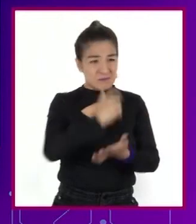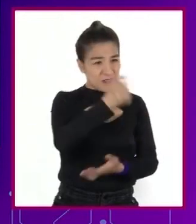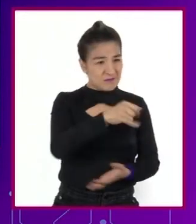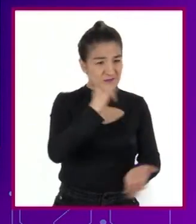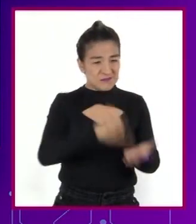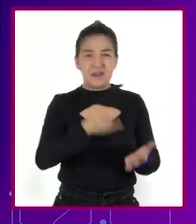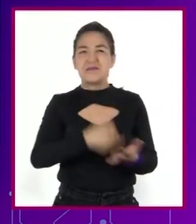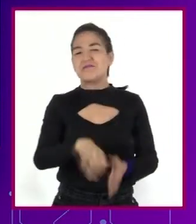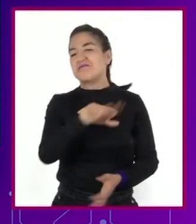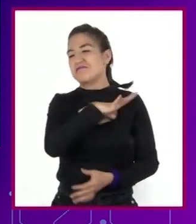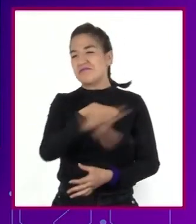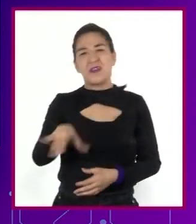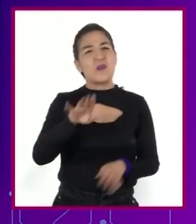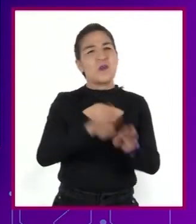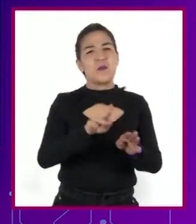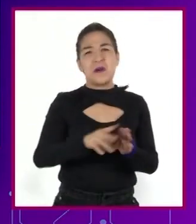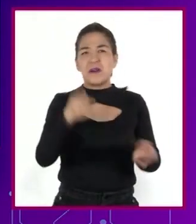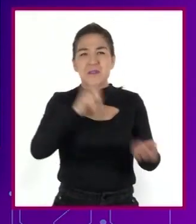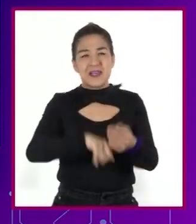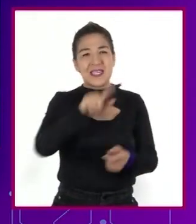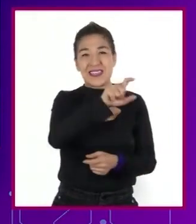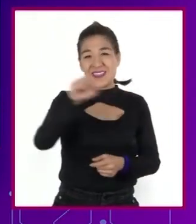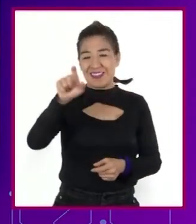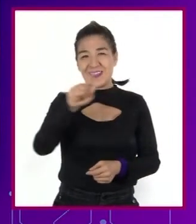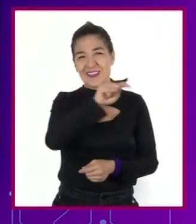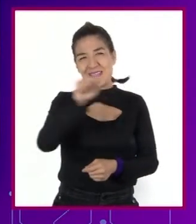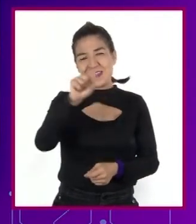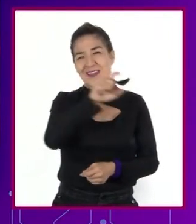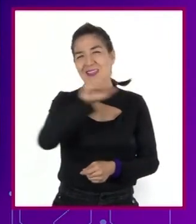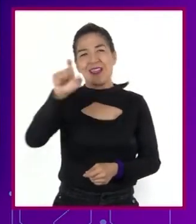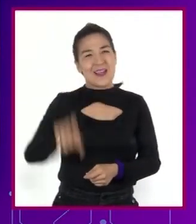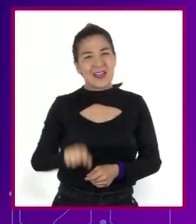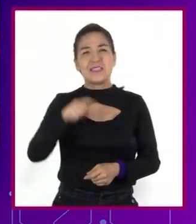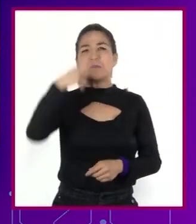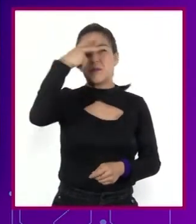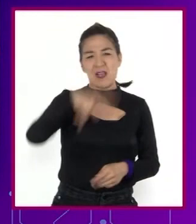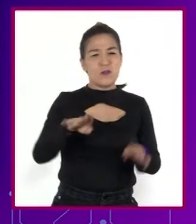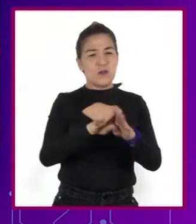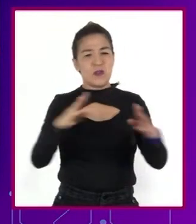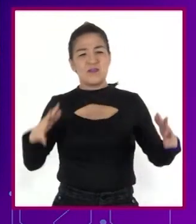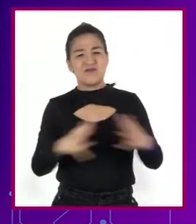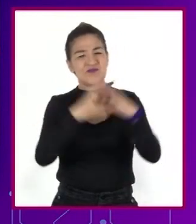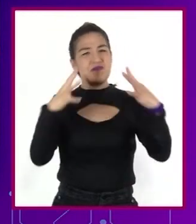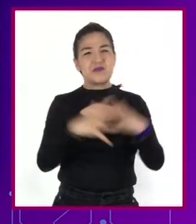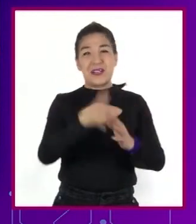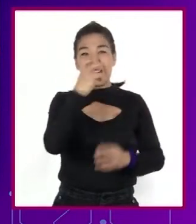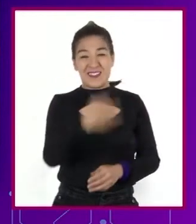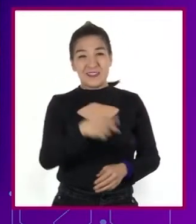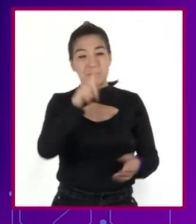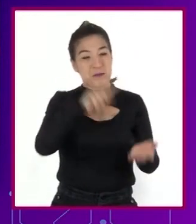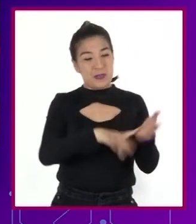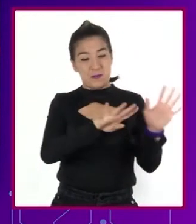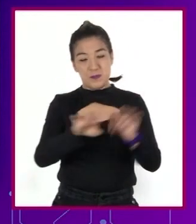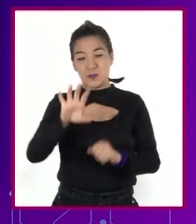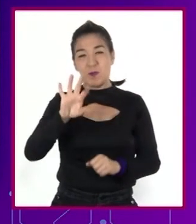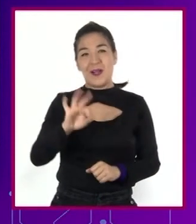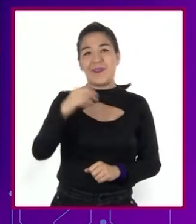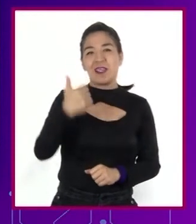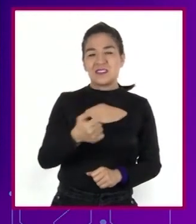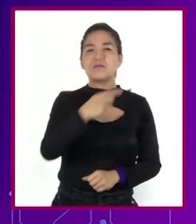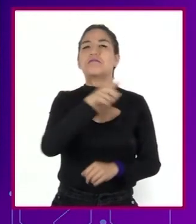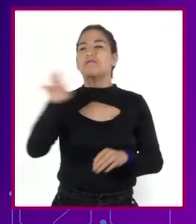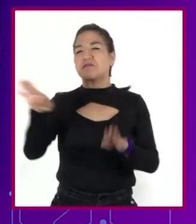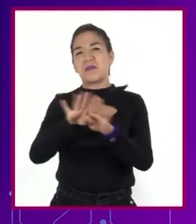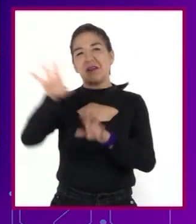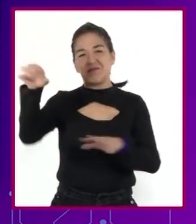que financiaba una guerra entre Texas y México. Este acto le valió en 1846 ser